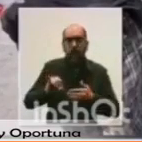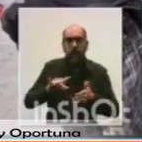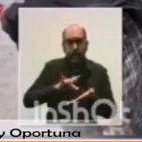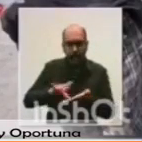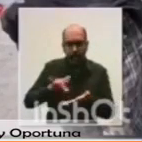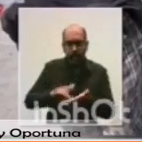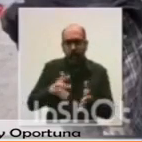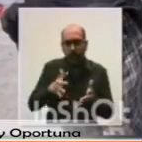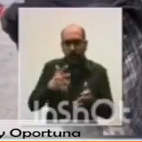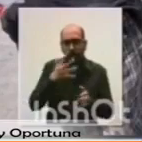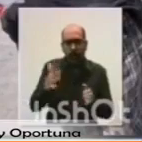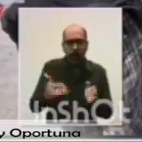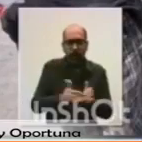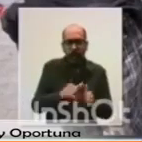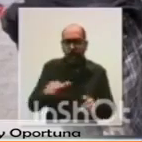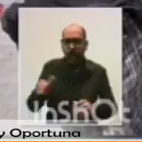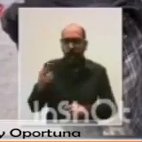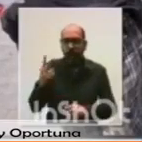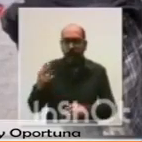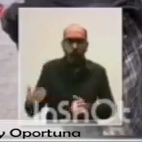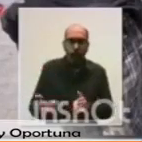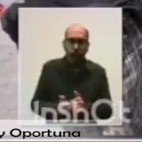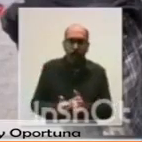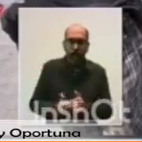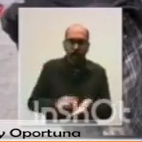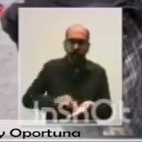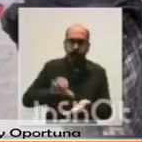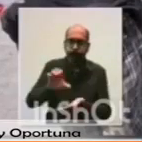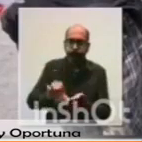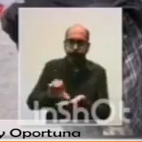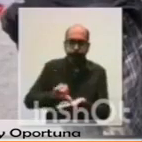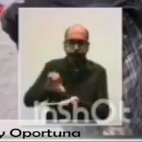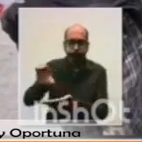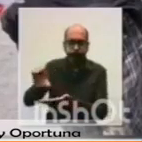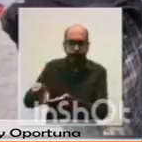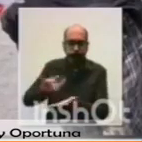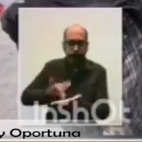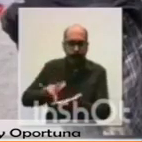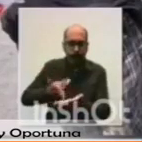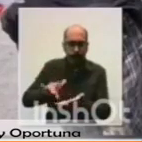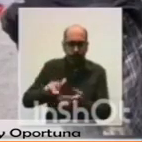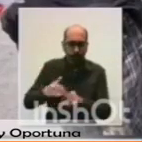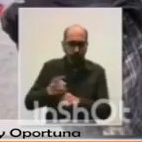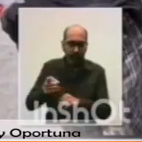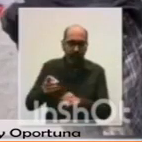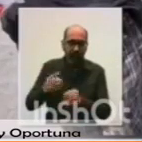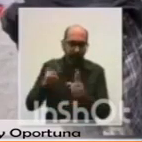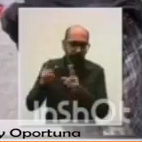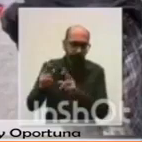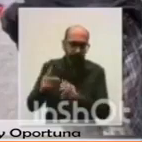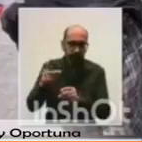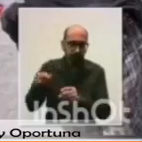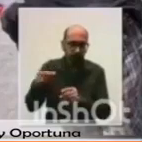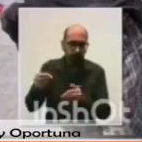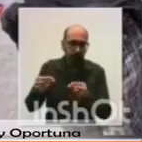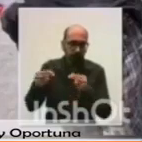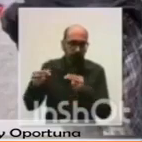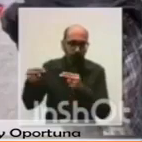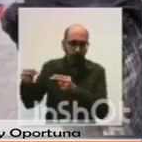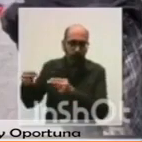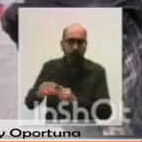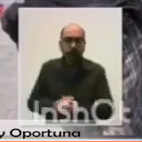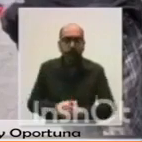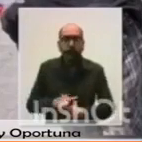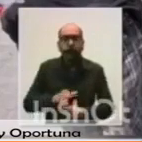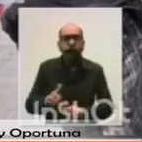10,000 a 25,000 pesos, de los locatarios del mercado que fueron afectados. Y también nuestro compañero, el